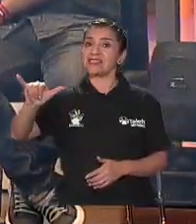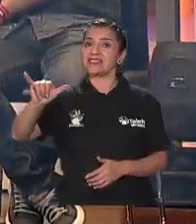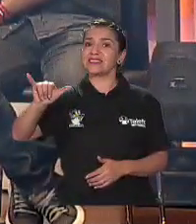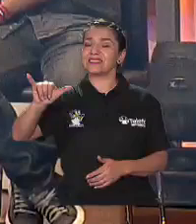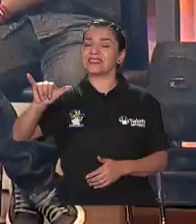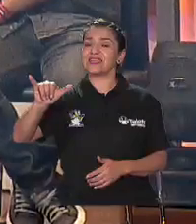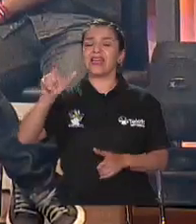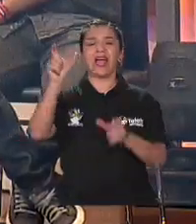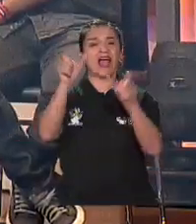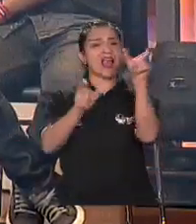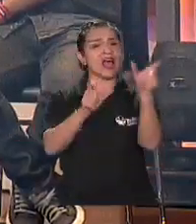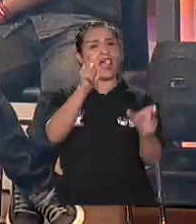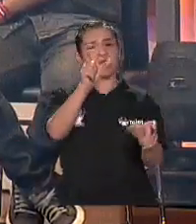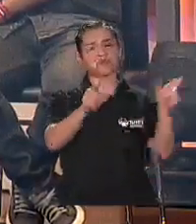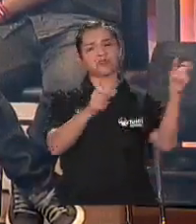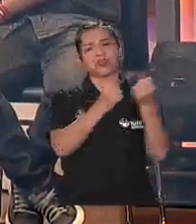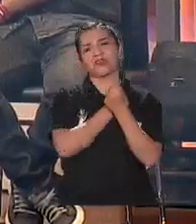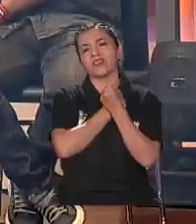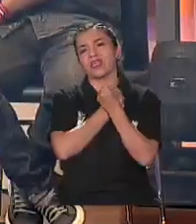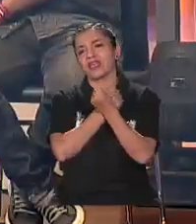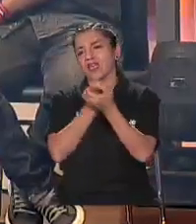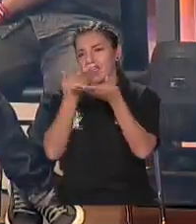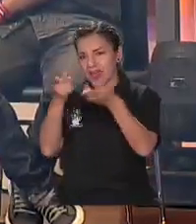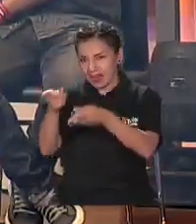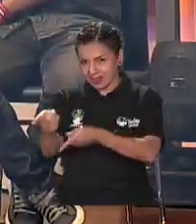la gente te quiere a ti.